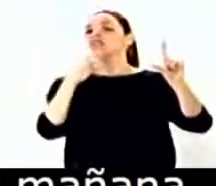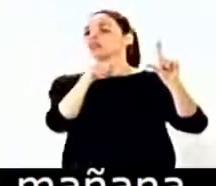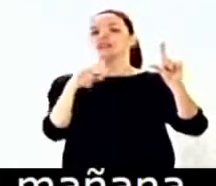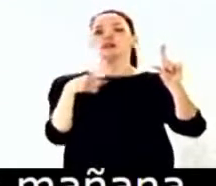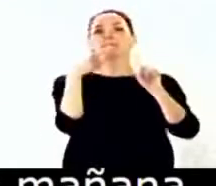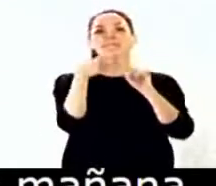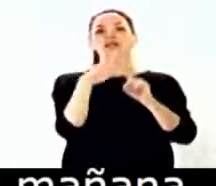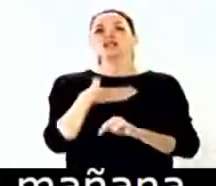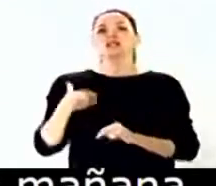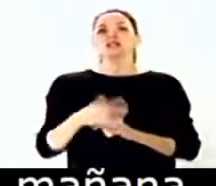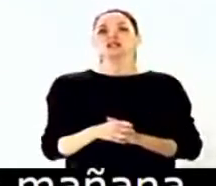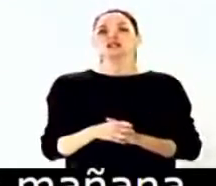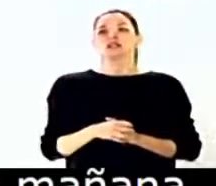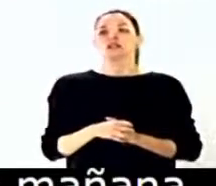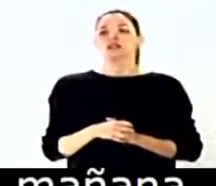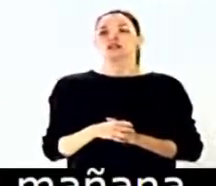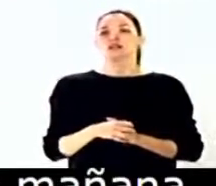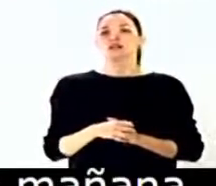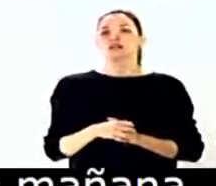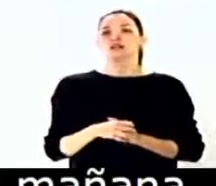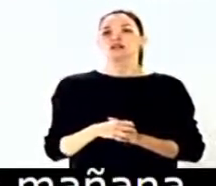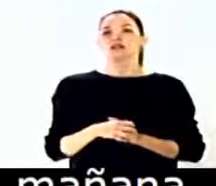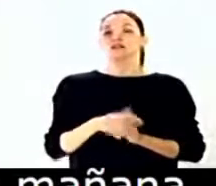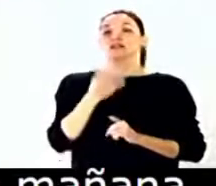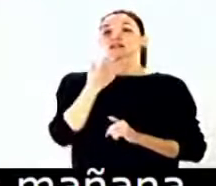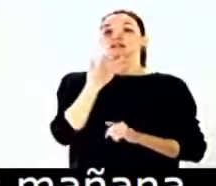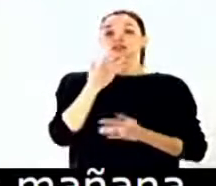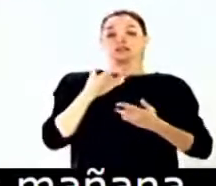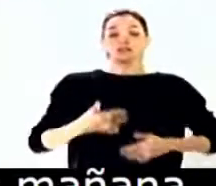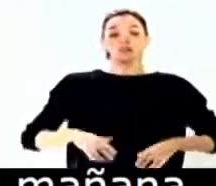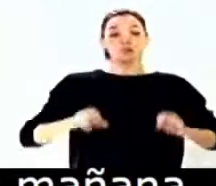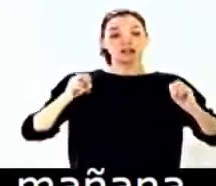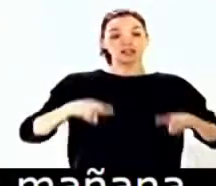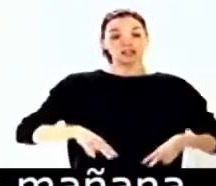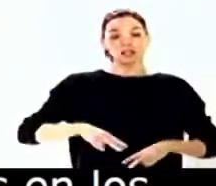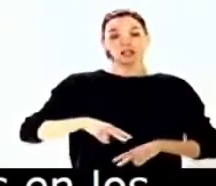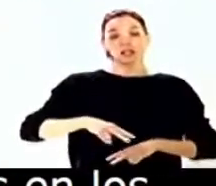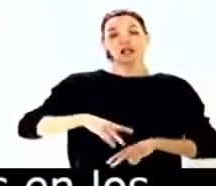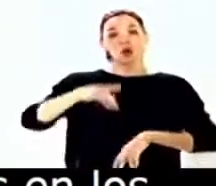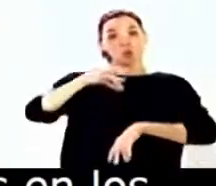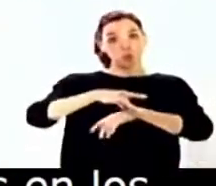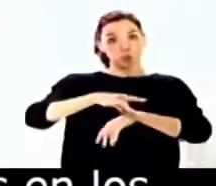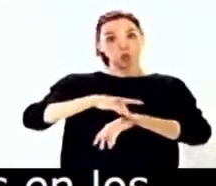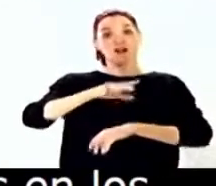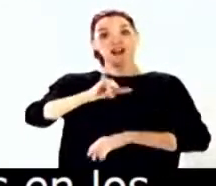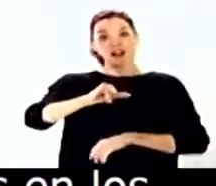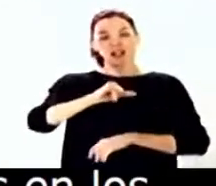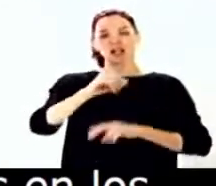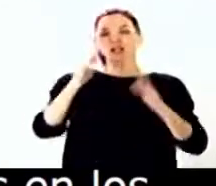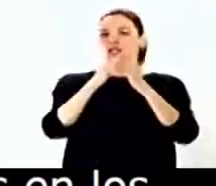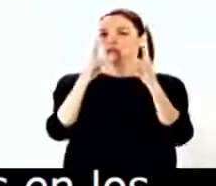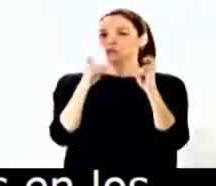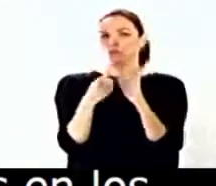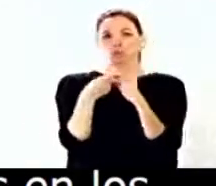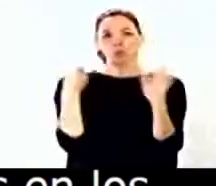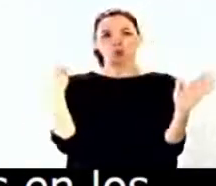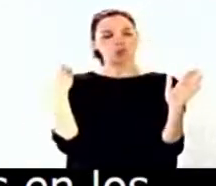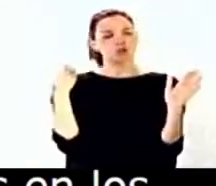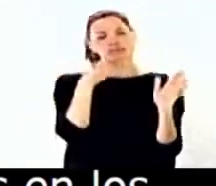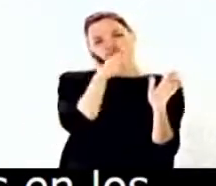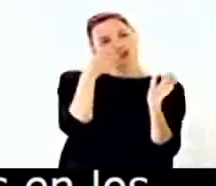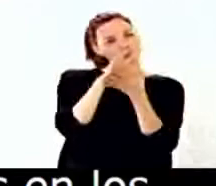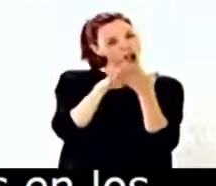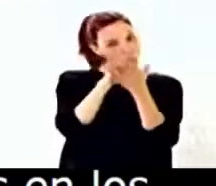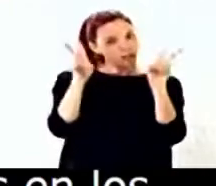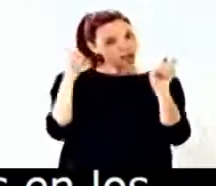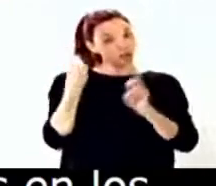de las cuarentenas en los positivos asintomáticos. ¿Se ha tratado este tema en el Consejo de Gobierno de cara al sectorial